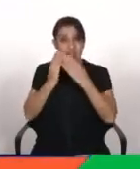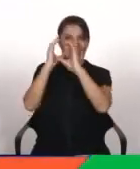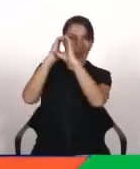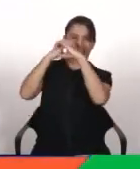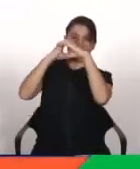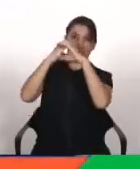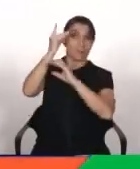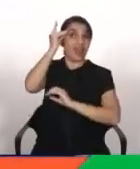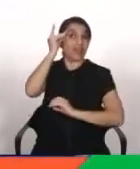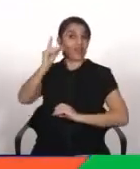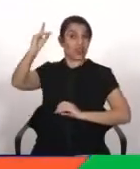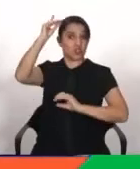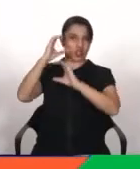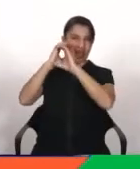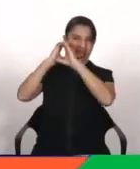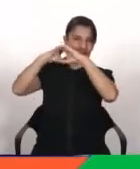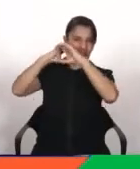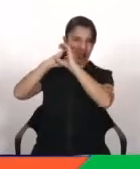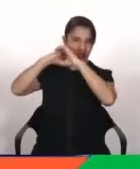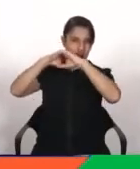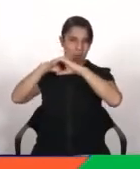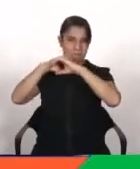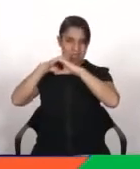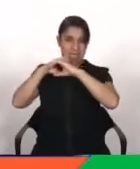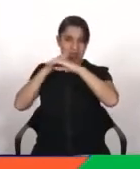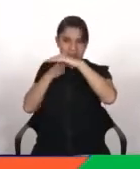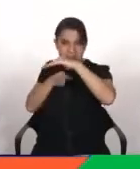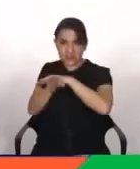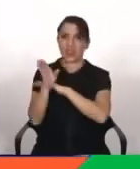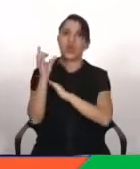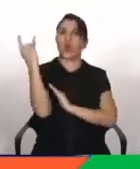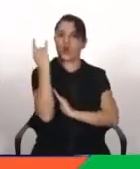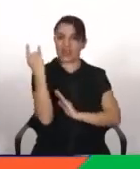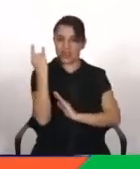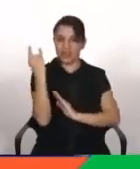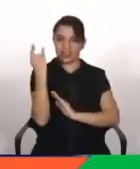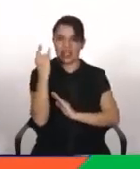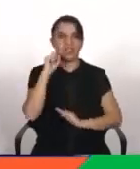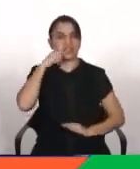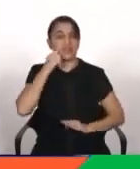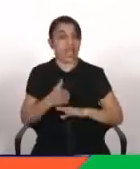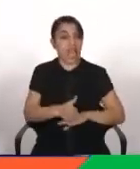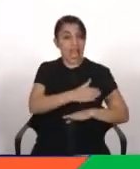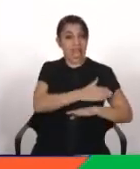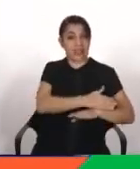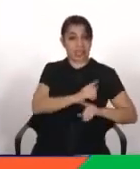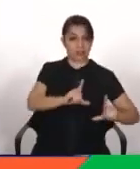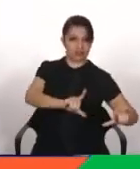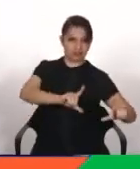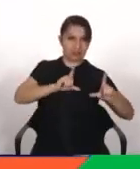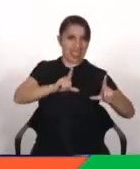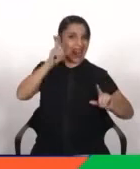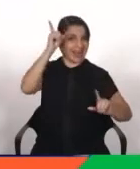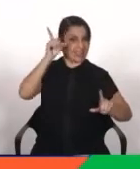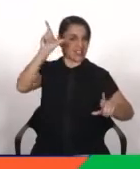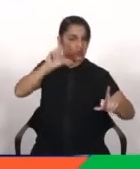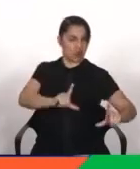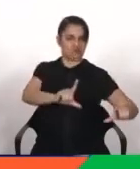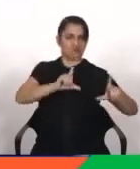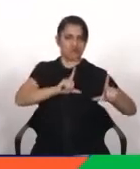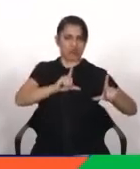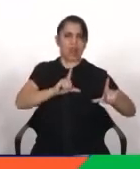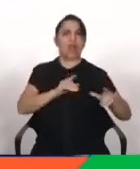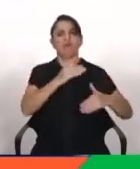de astronomía y tener una posición en una universidad, tienes que hacer una licenciatura, hacer un máster, hacer un doctorado y después